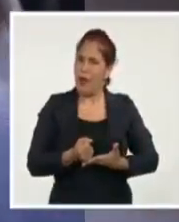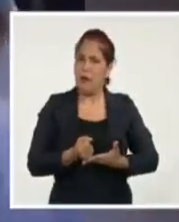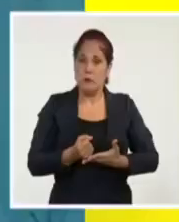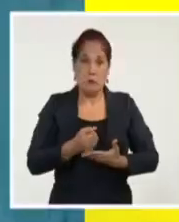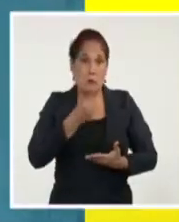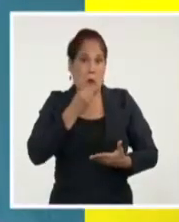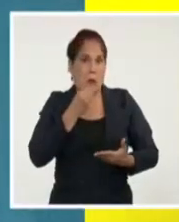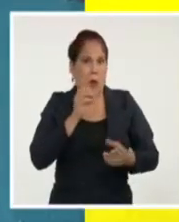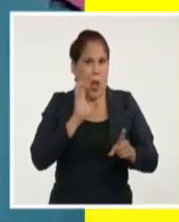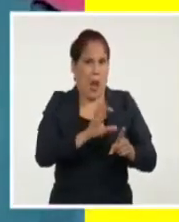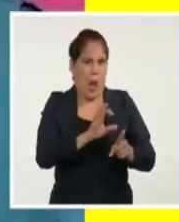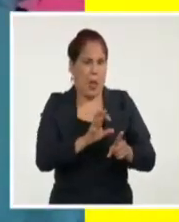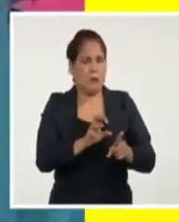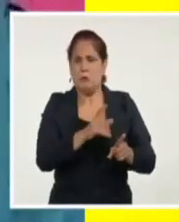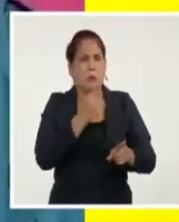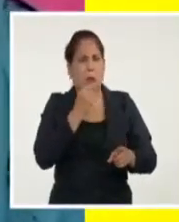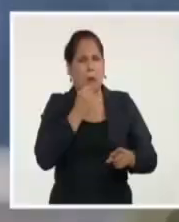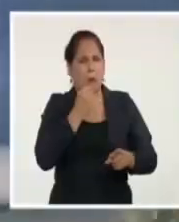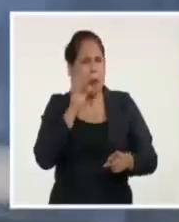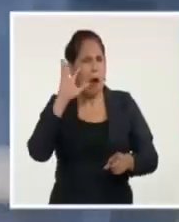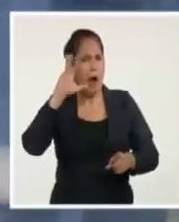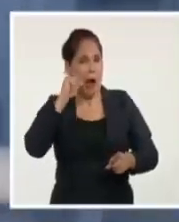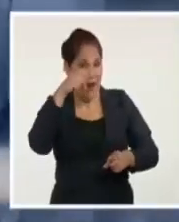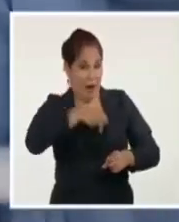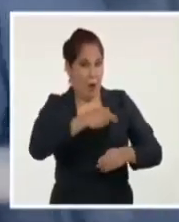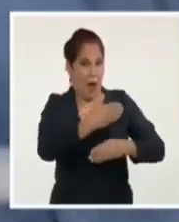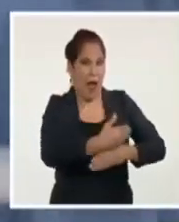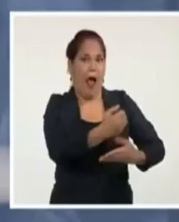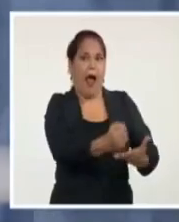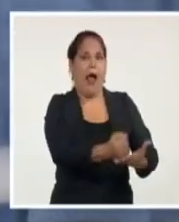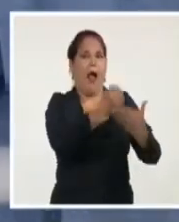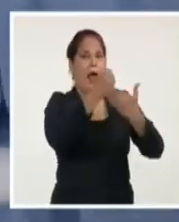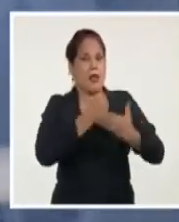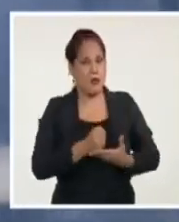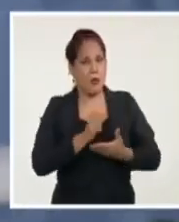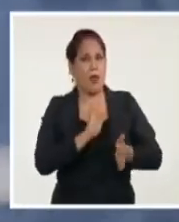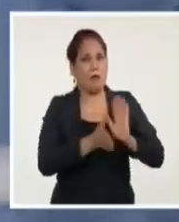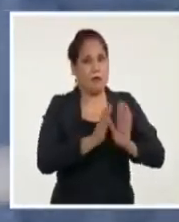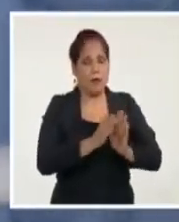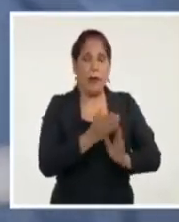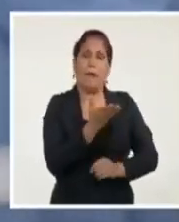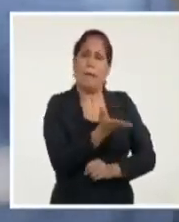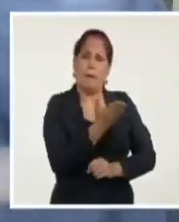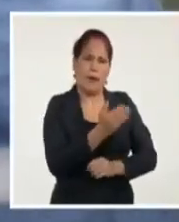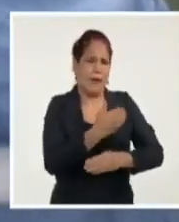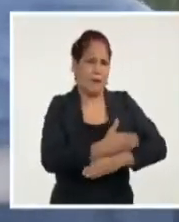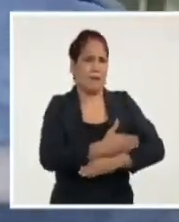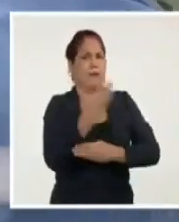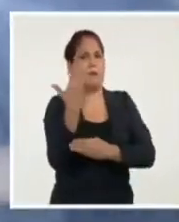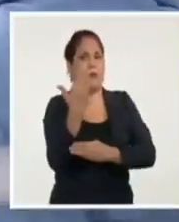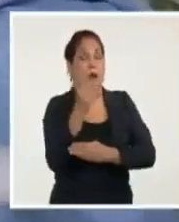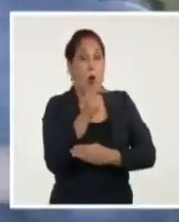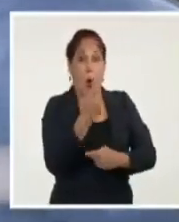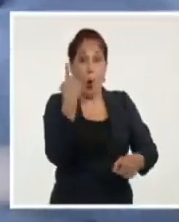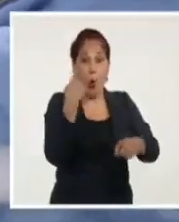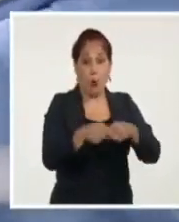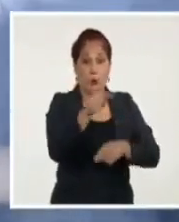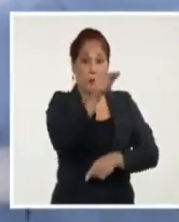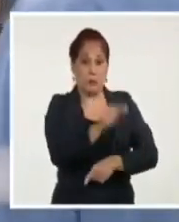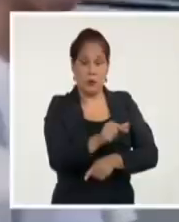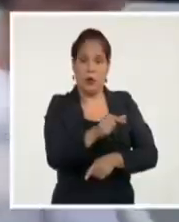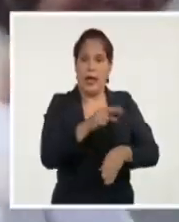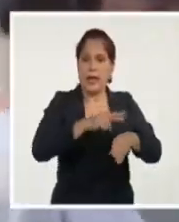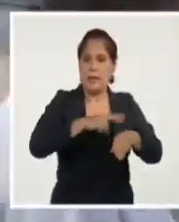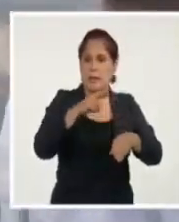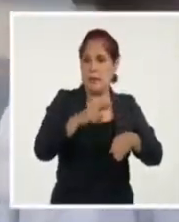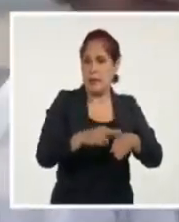y agresiones. No se refiere a los que ahora mismo caminan hacia Washington pidiendo el fin del bloqueo, ni mucho menos